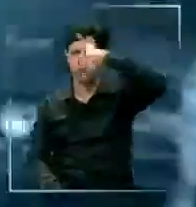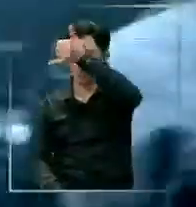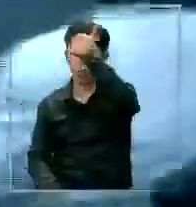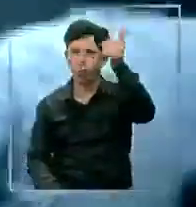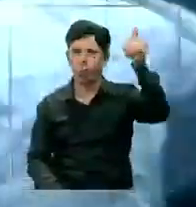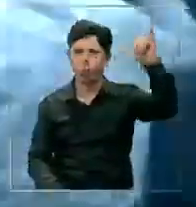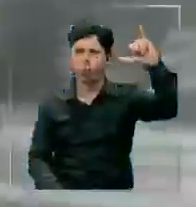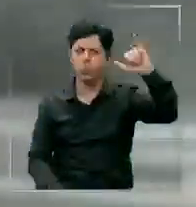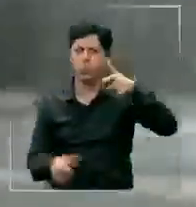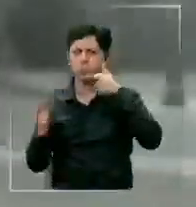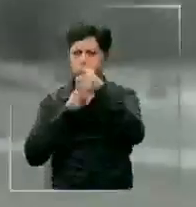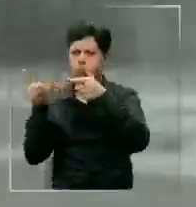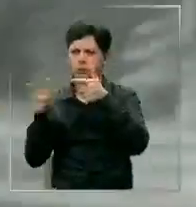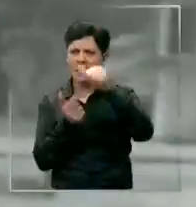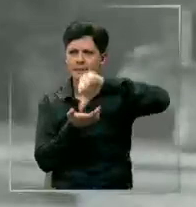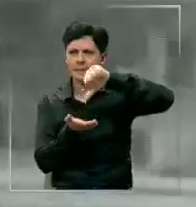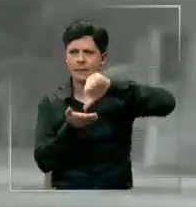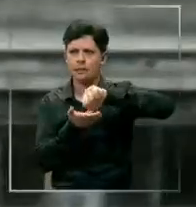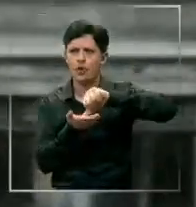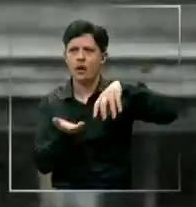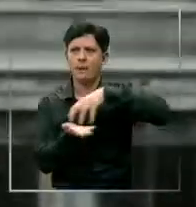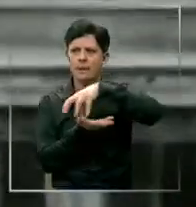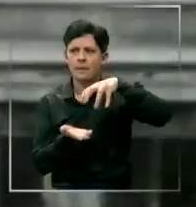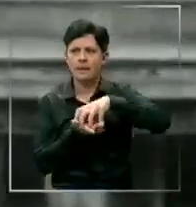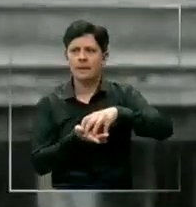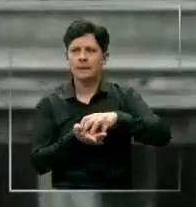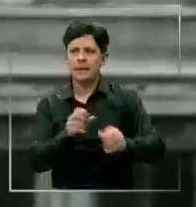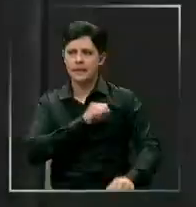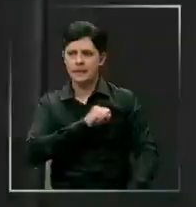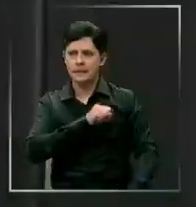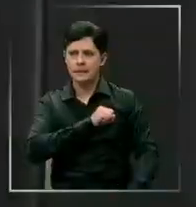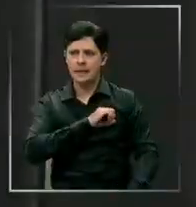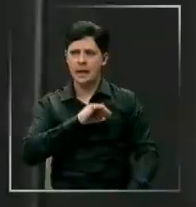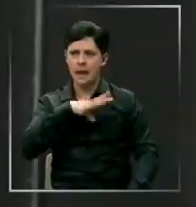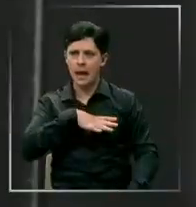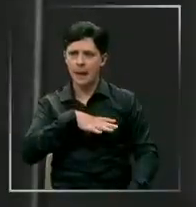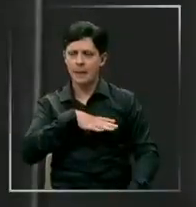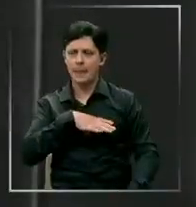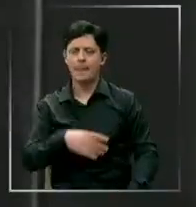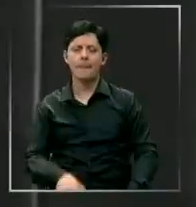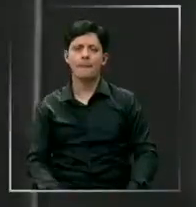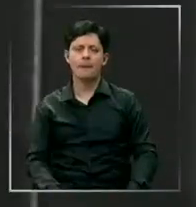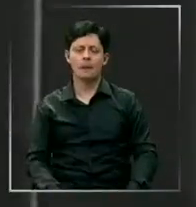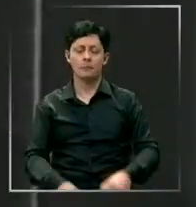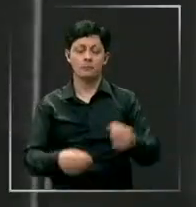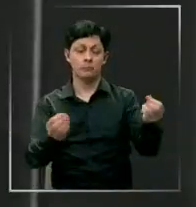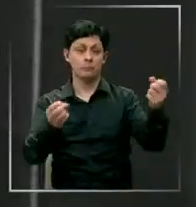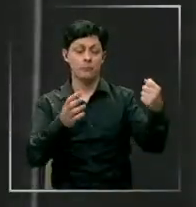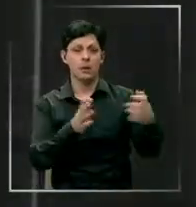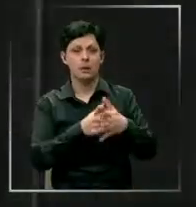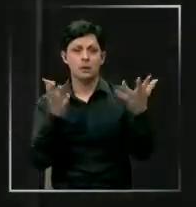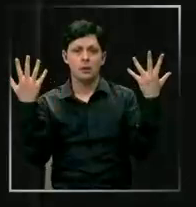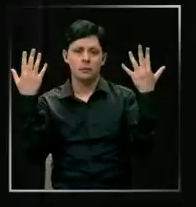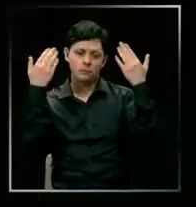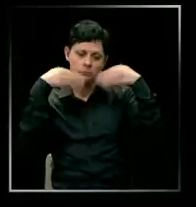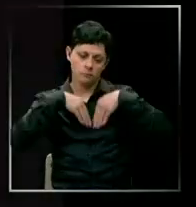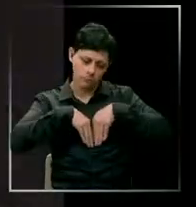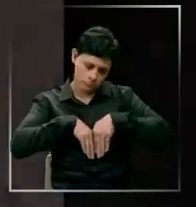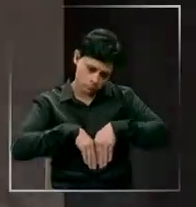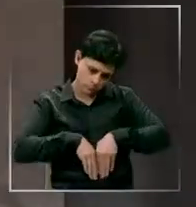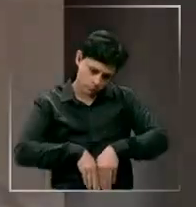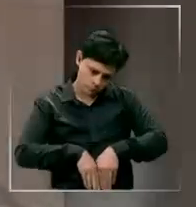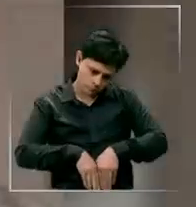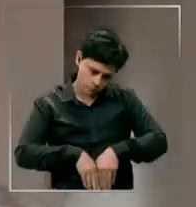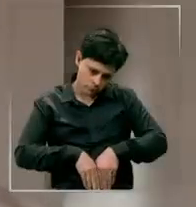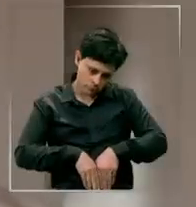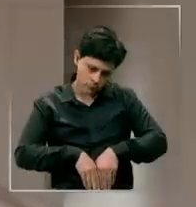Un intenso tiroteo en el centro de la capital de Santiago de Chile. Fue el golpe psicológico lo que mató a Pablo. De